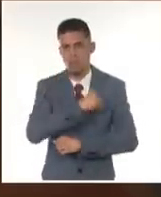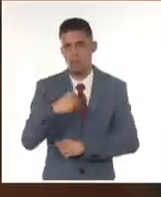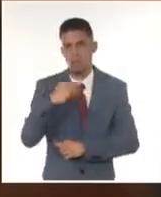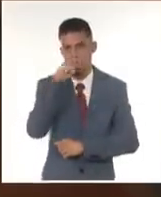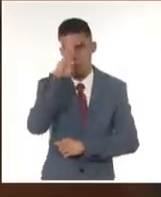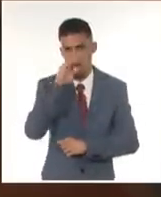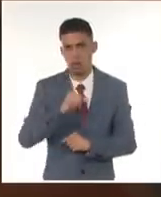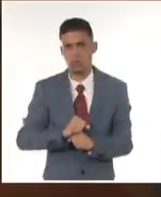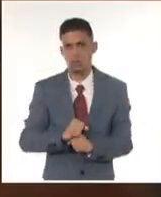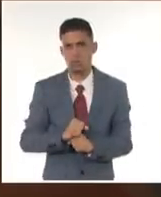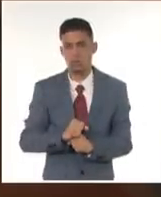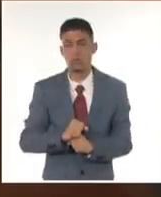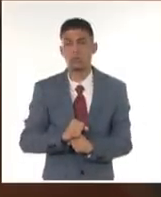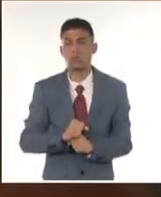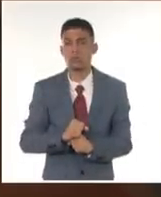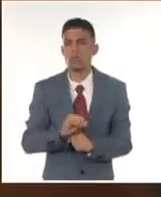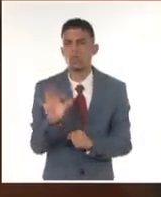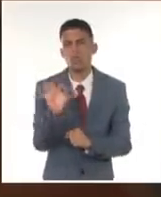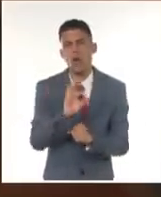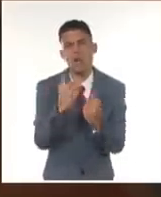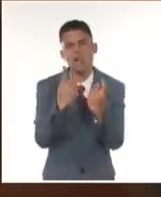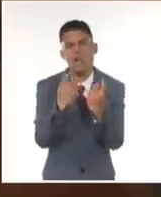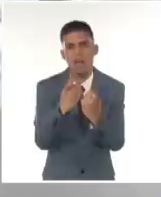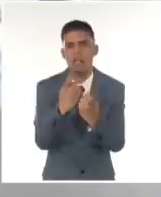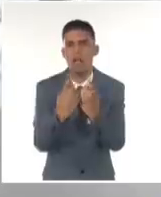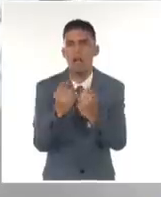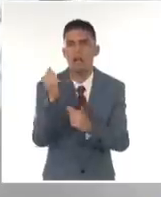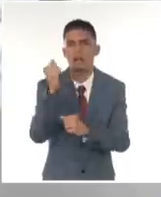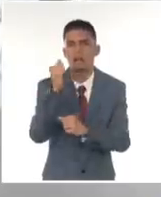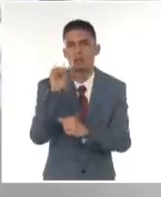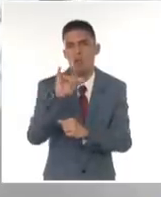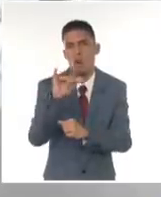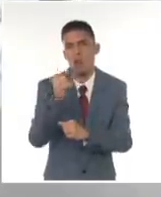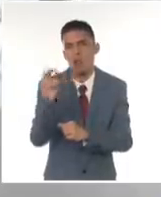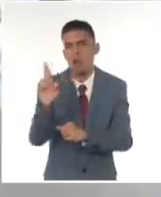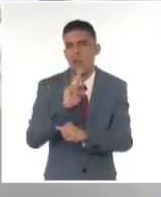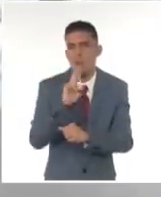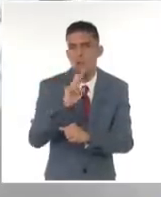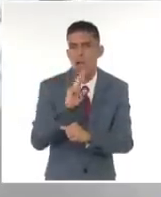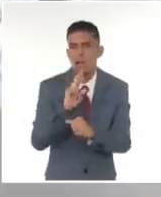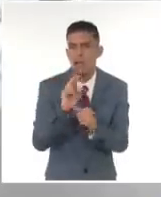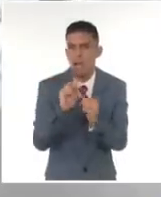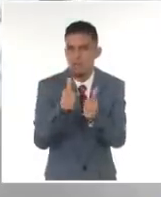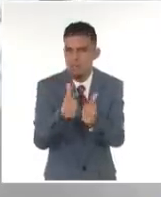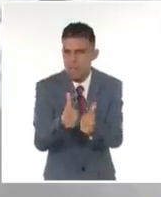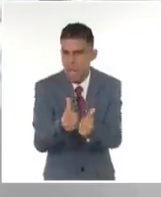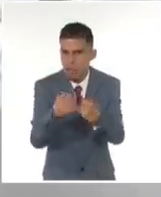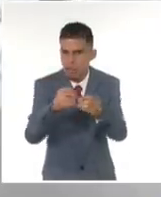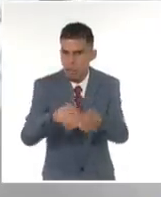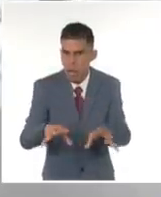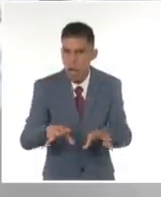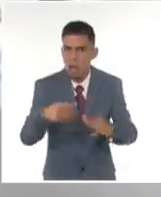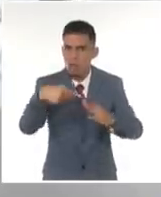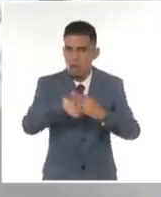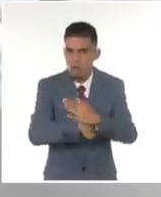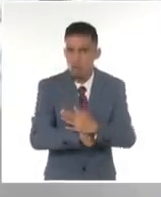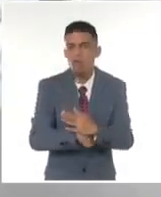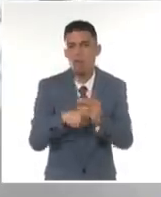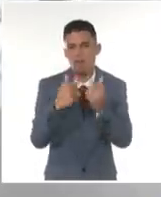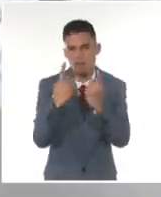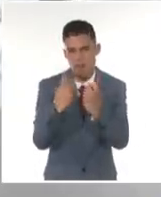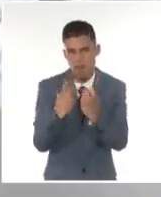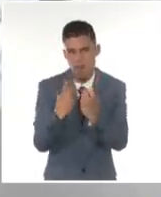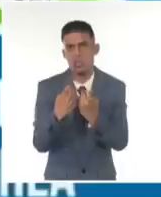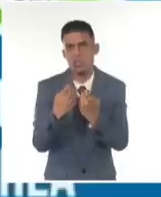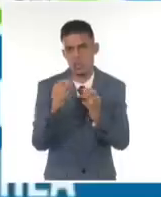La ausencia de datos y de respuesta pronta y adecuada de parte del gobierno de los Estados Unidos impide contar con elementos certeros